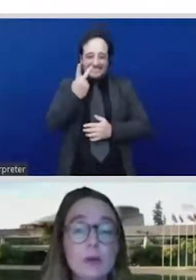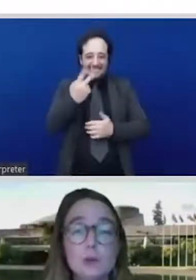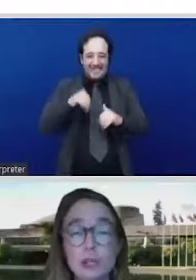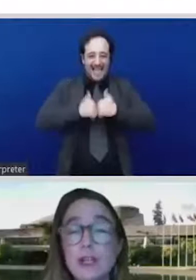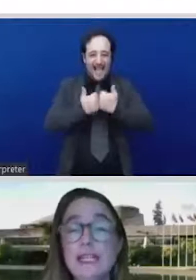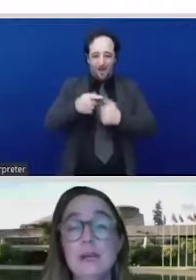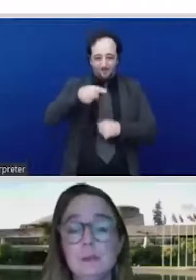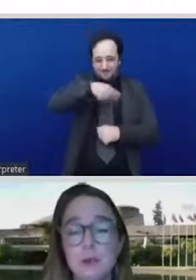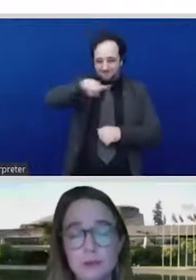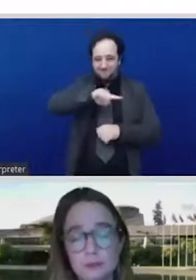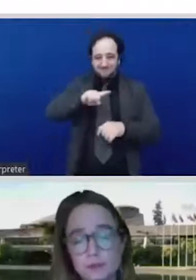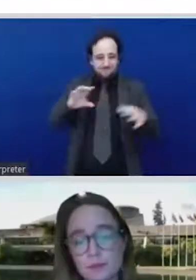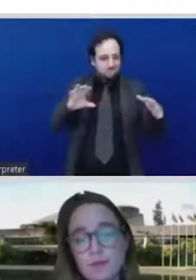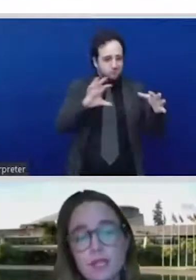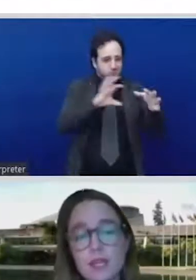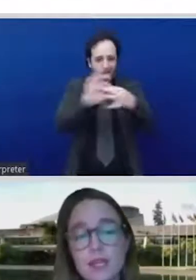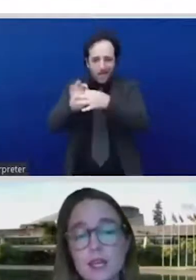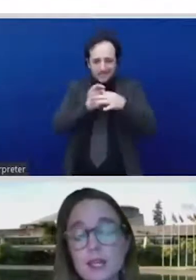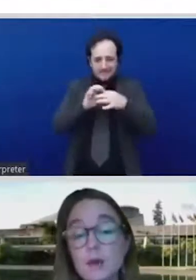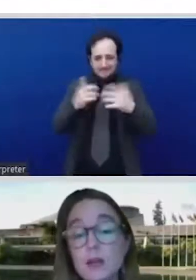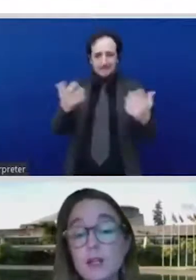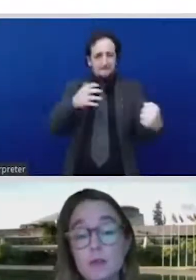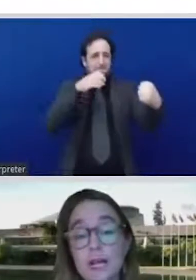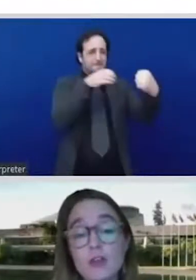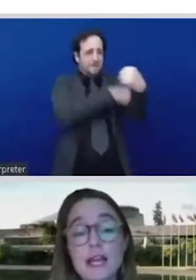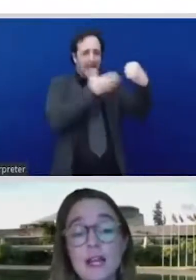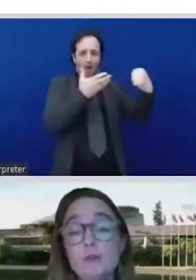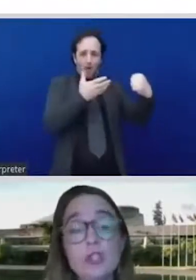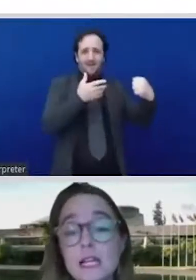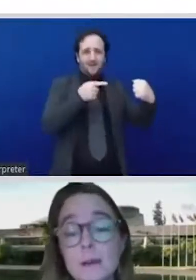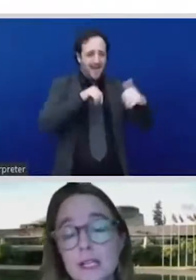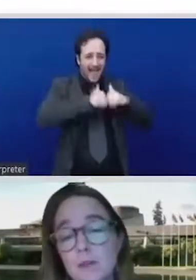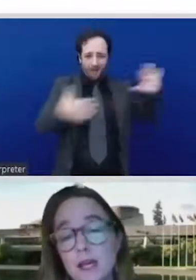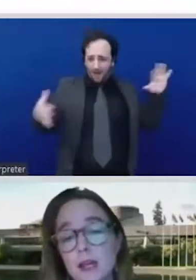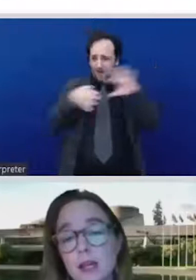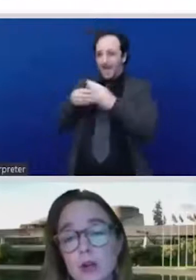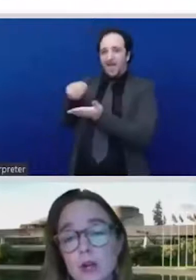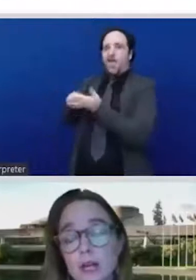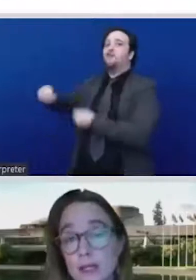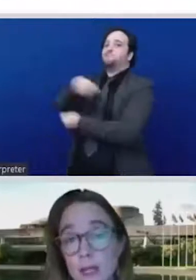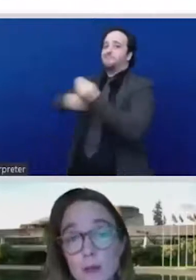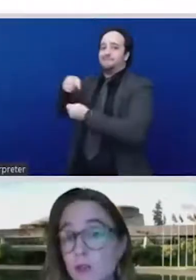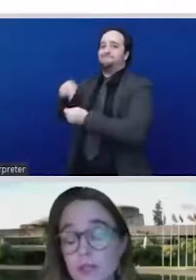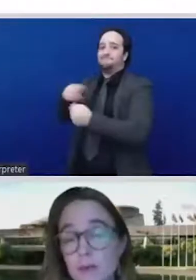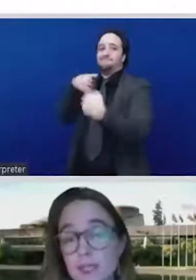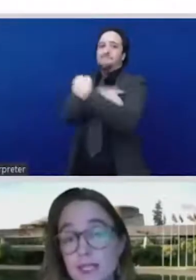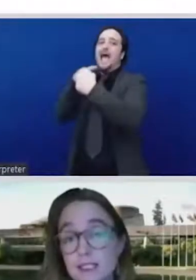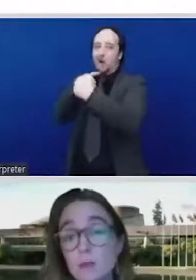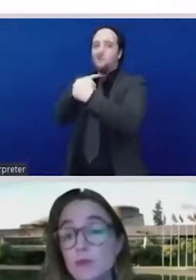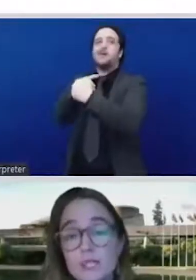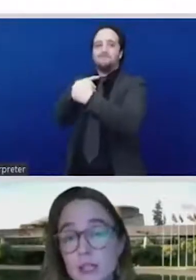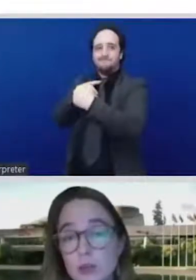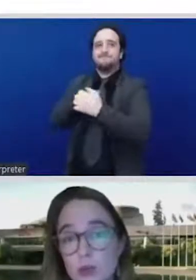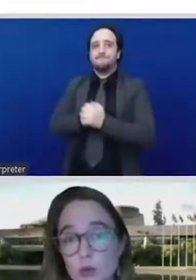pero sobre todo del tiempo. Y en un año de la irrupción de la pandemia, lo que estamos viendo efectivamente es que se están